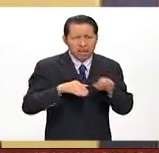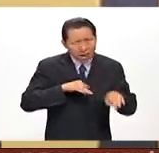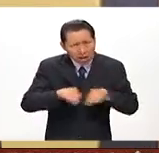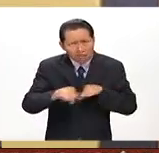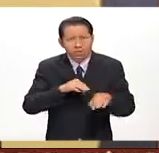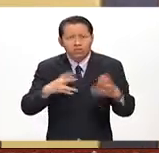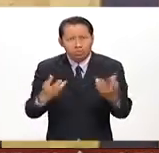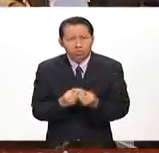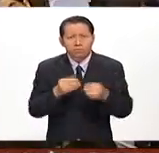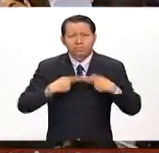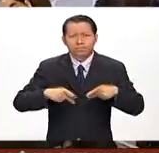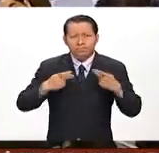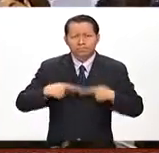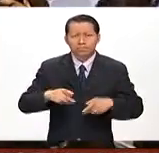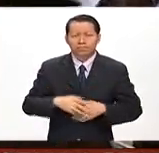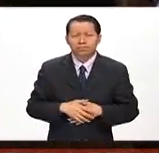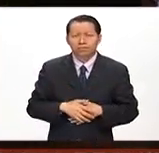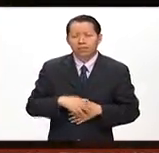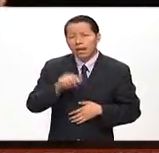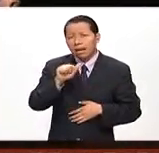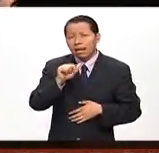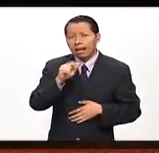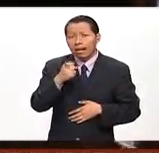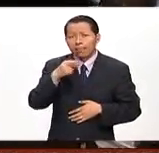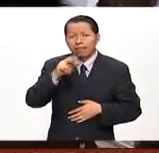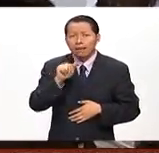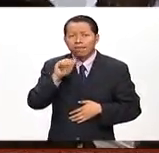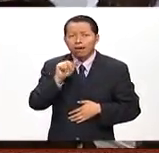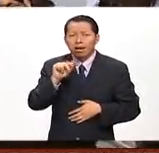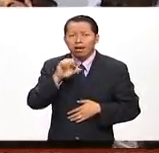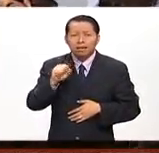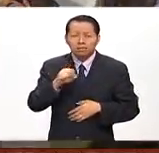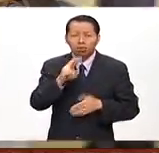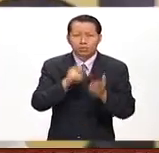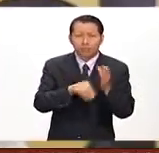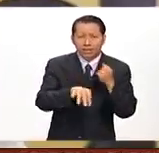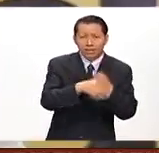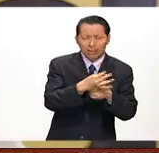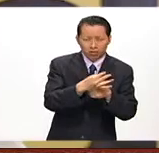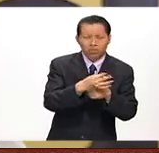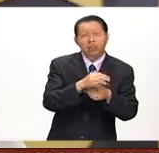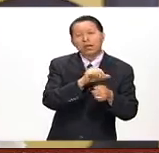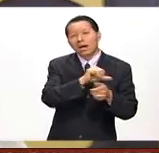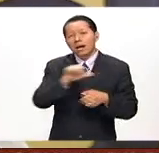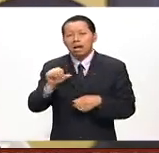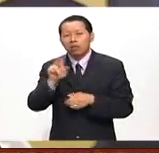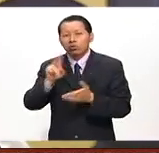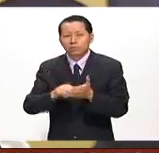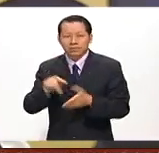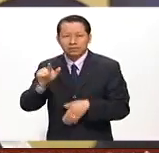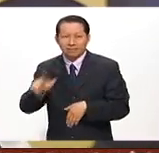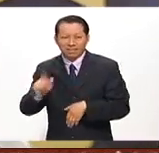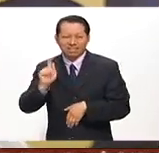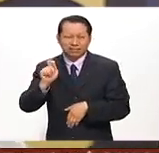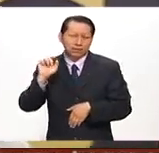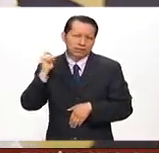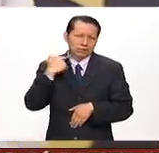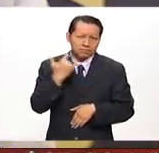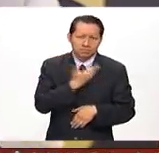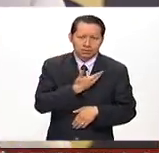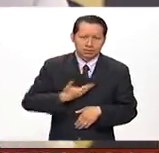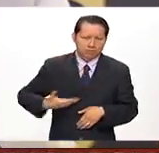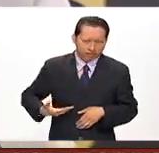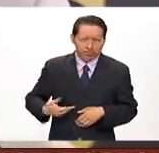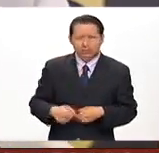gente. Alejandra Barrales concluirá el periodo 2014-2017 que dejaron incompleto los expresidentes nacionales